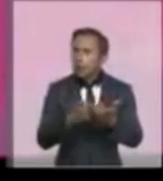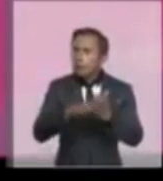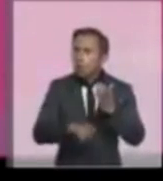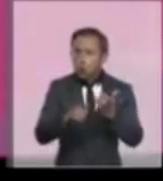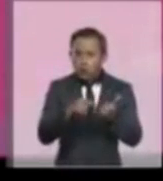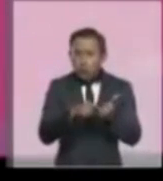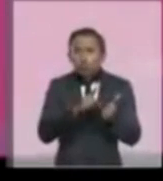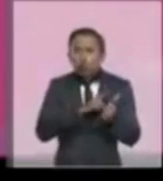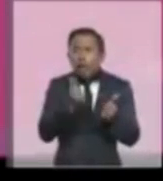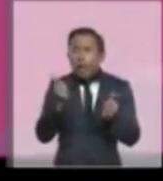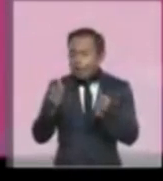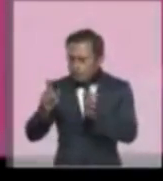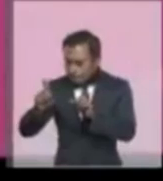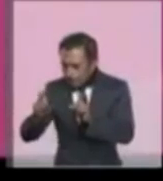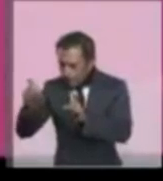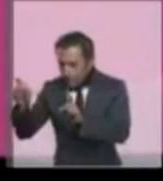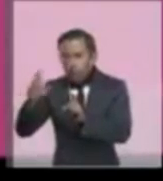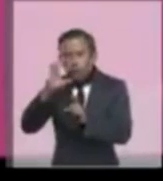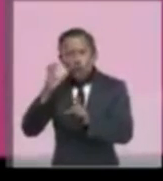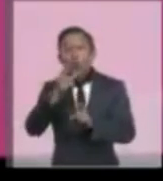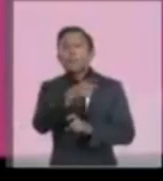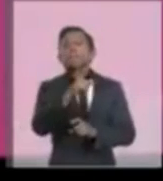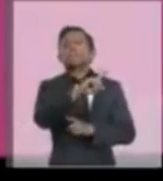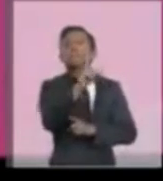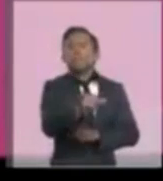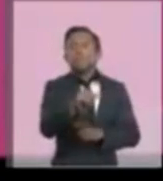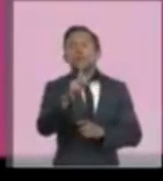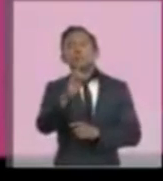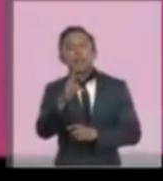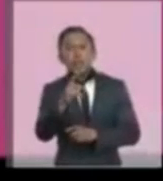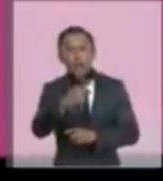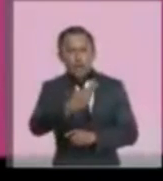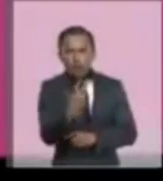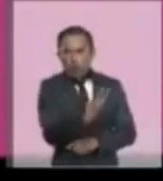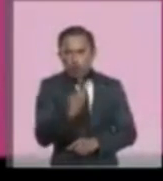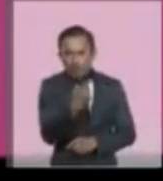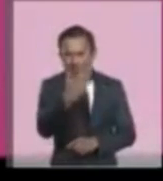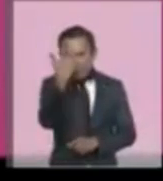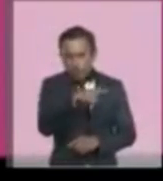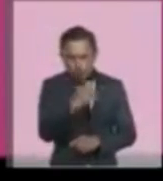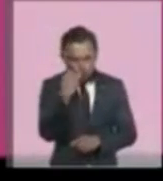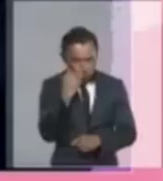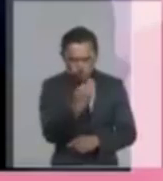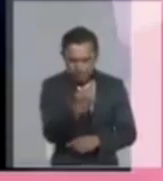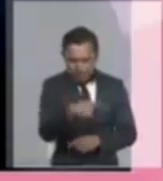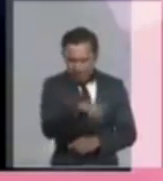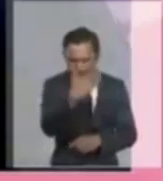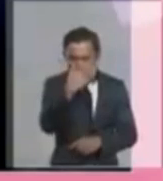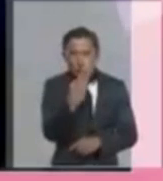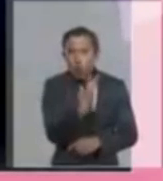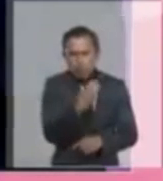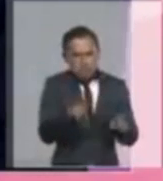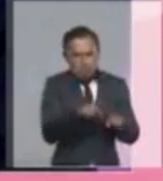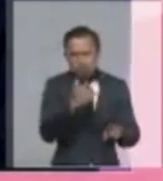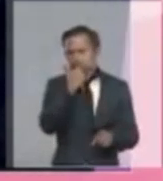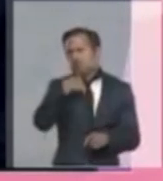eso lo sabe Margarita y Ríos Peter, que llevamos todo ese proceso, y los tres nos inconformamos en ese sentido? Sobre el tema este de grupos vulnerables,